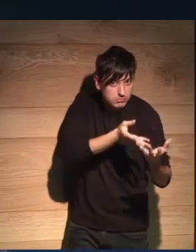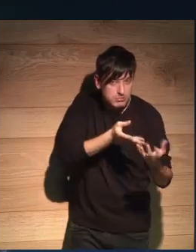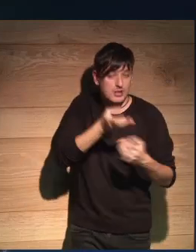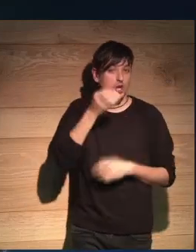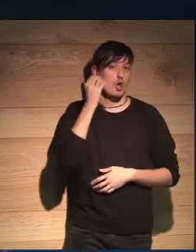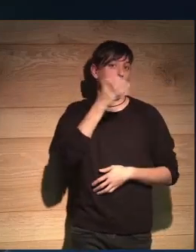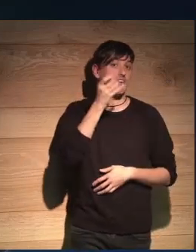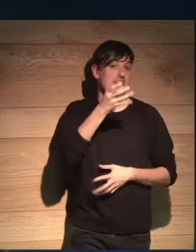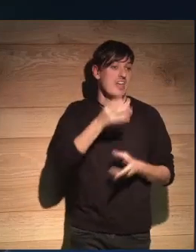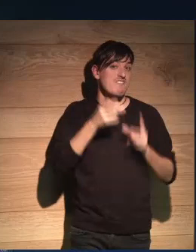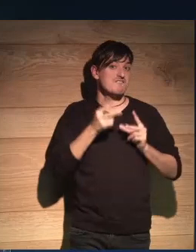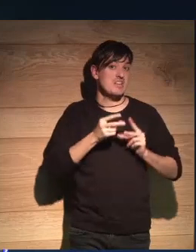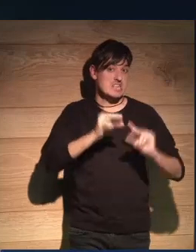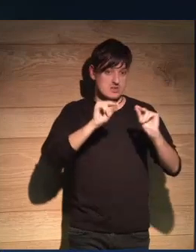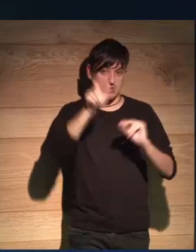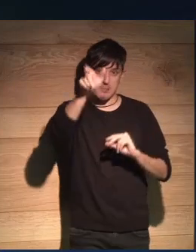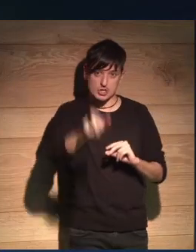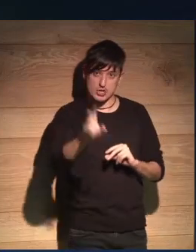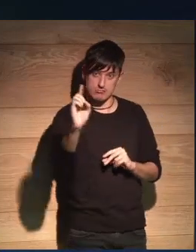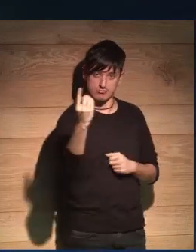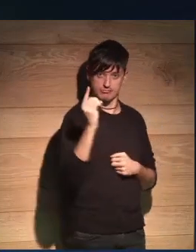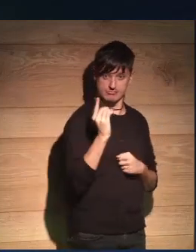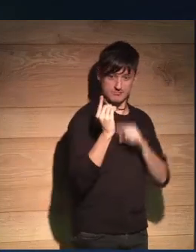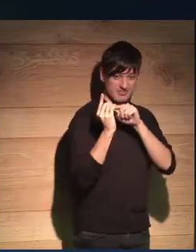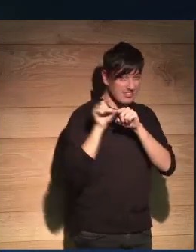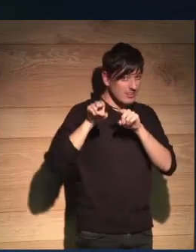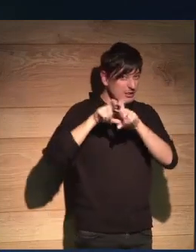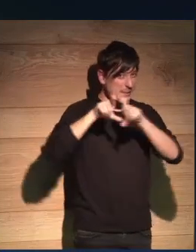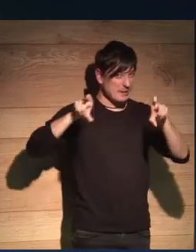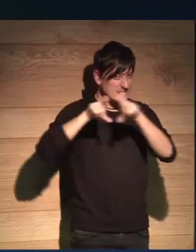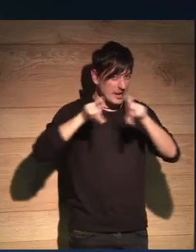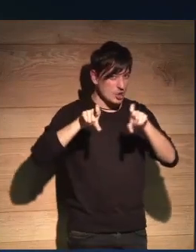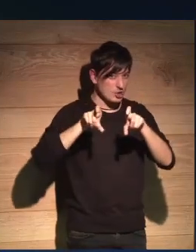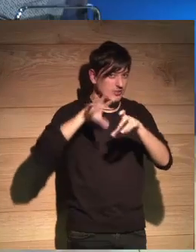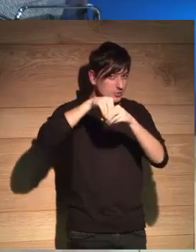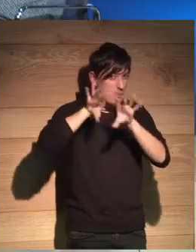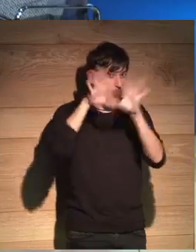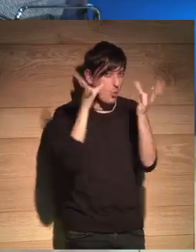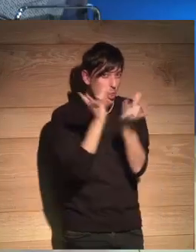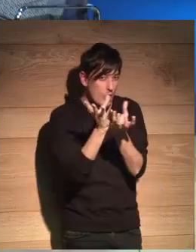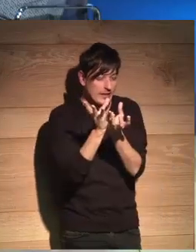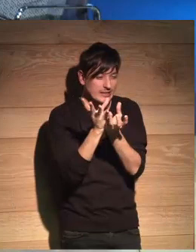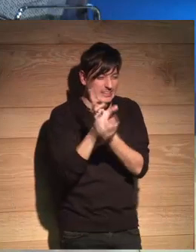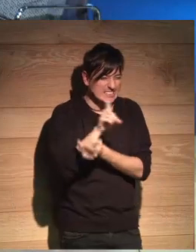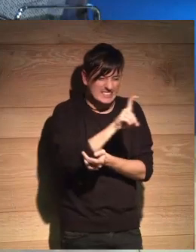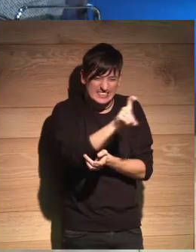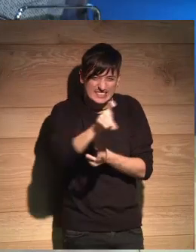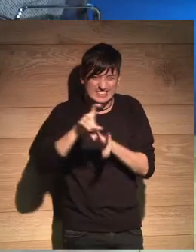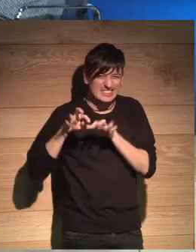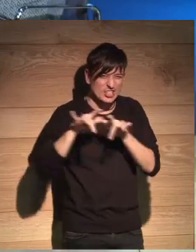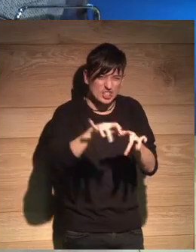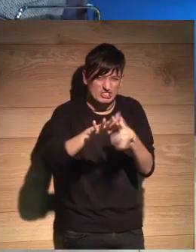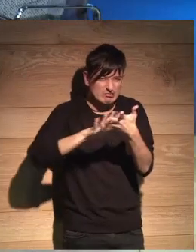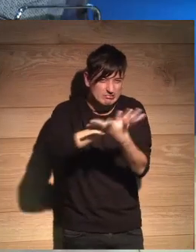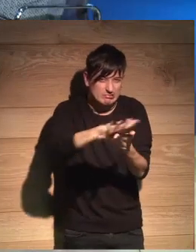conferencia se me acercó una persona que es un empresario del mundo de los insecticidas. Y había oído la